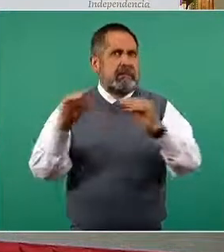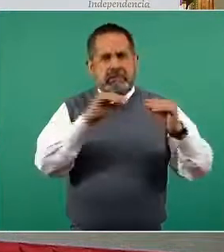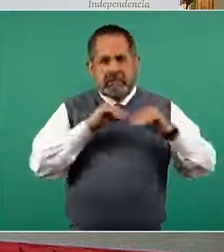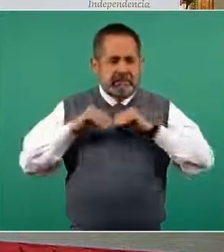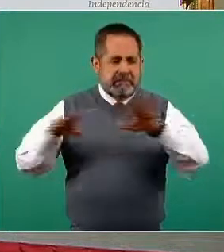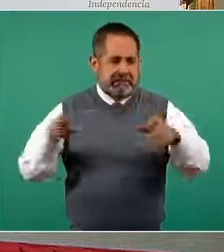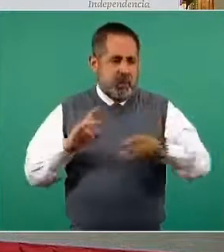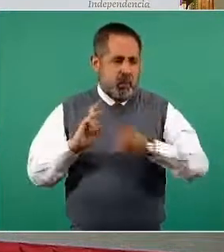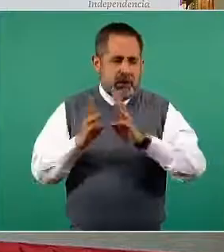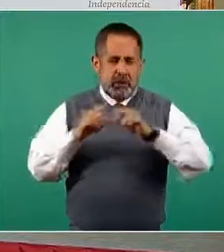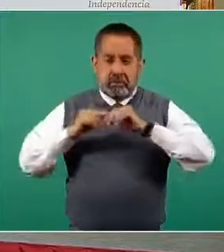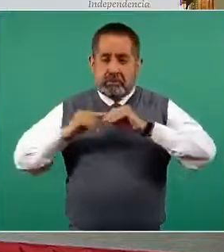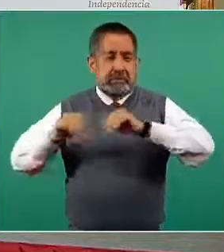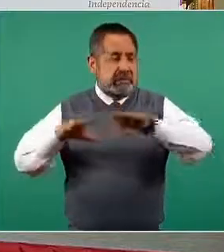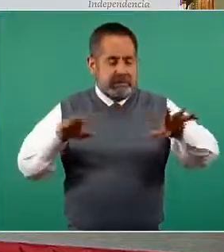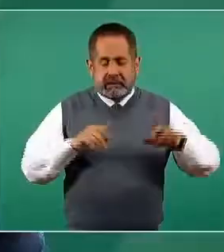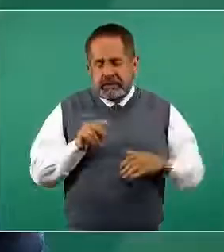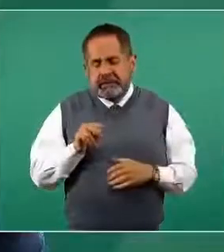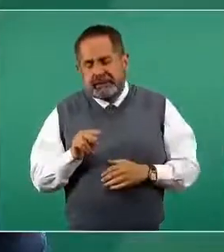todo por WhatsApp,